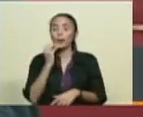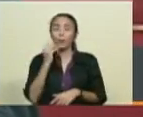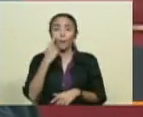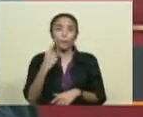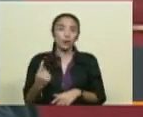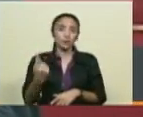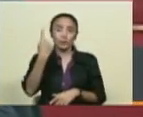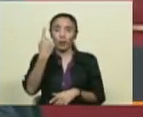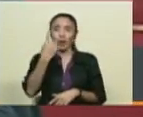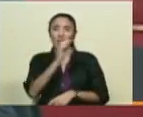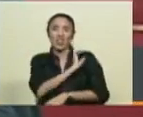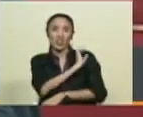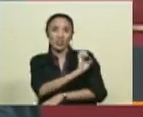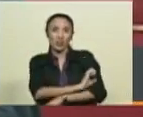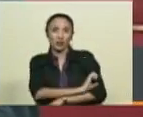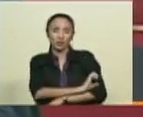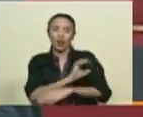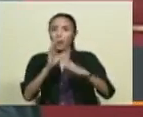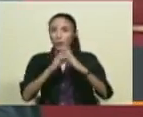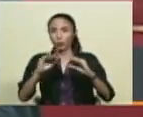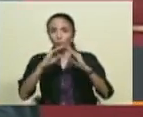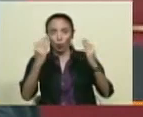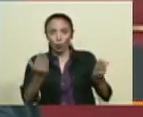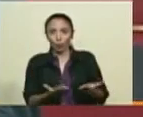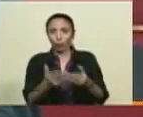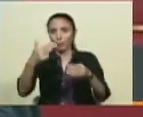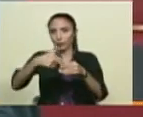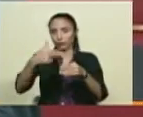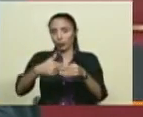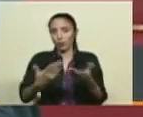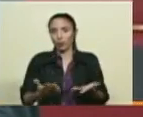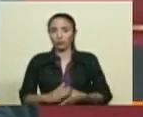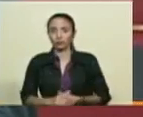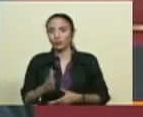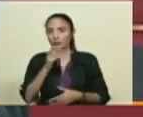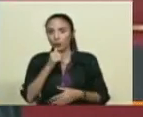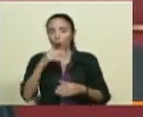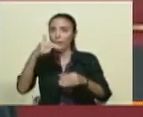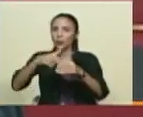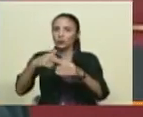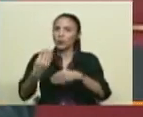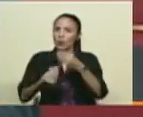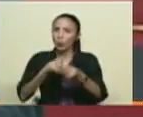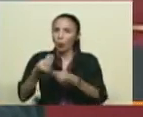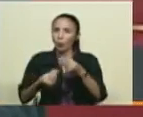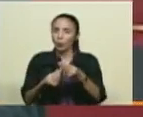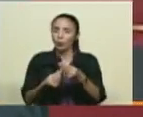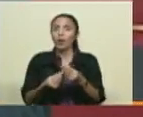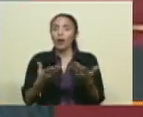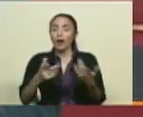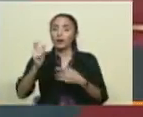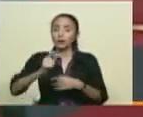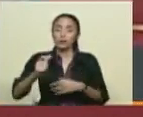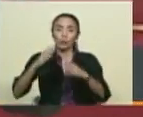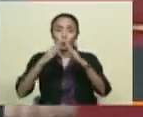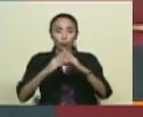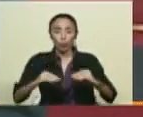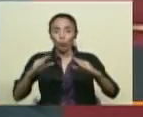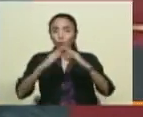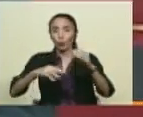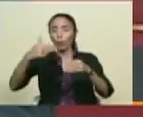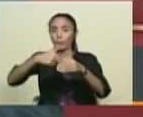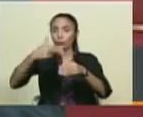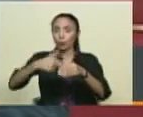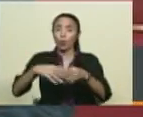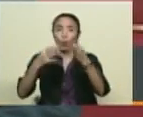esté estable en las inversiones permanentes, esté estable en la producción permanente, esté estable en los precios y las bandas de